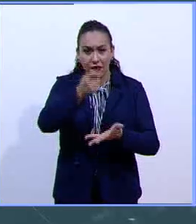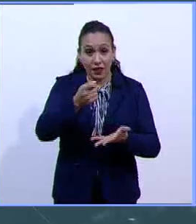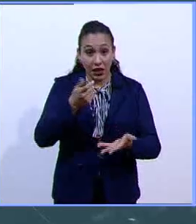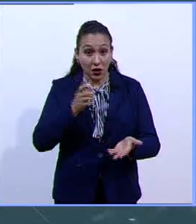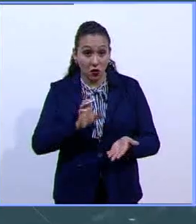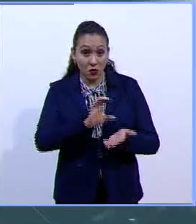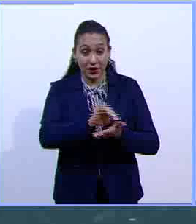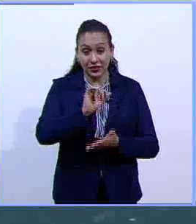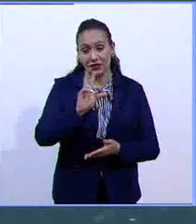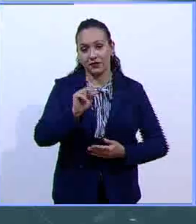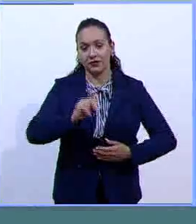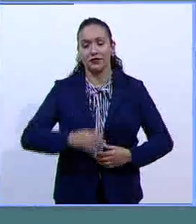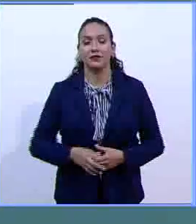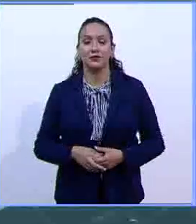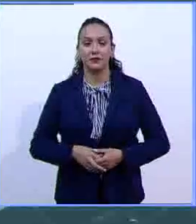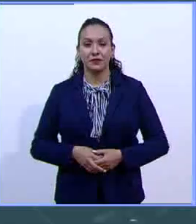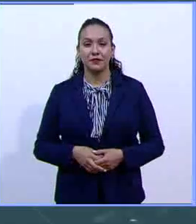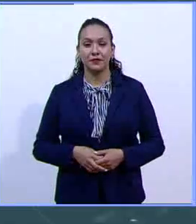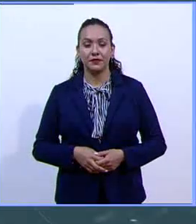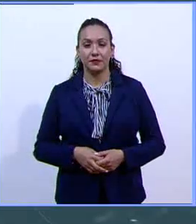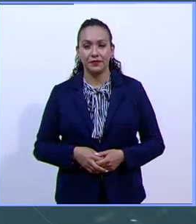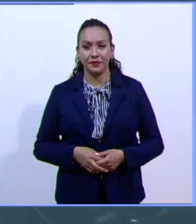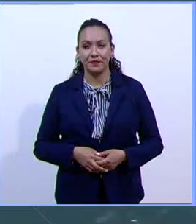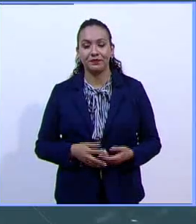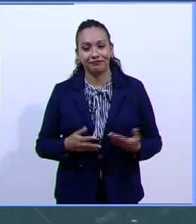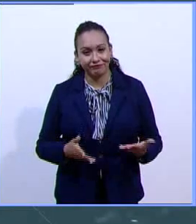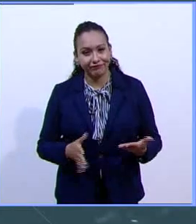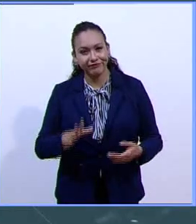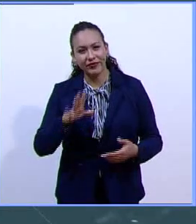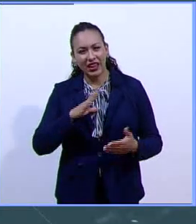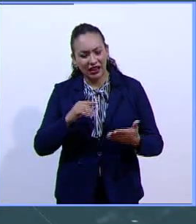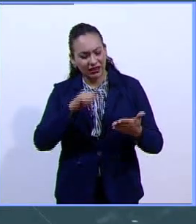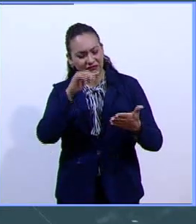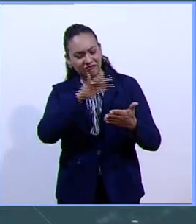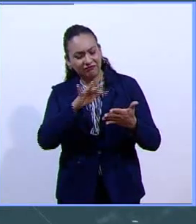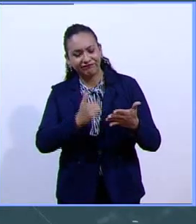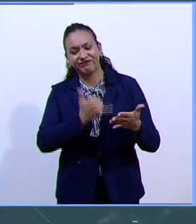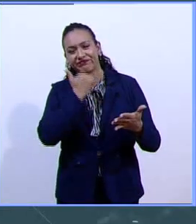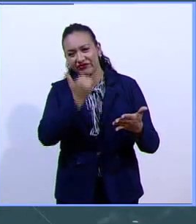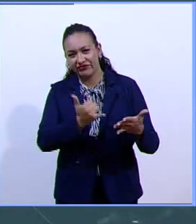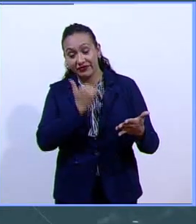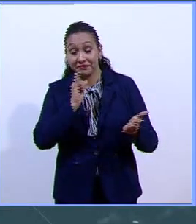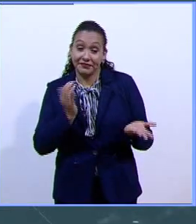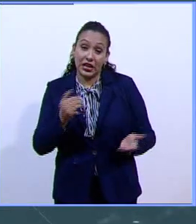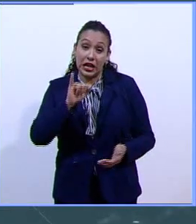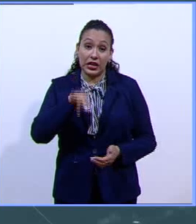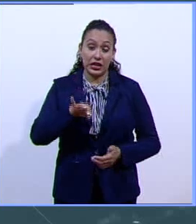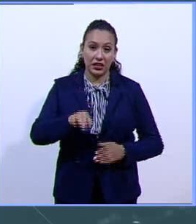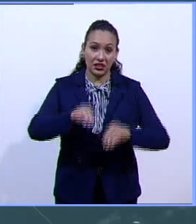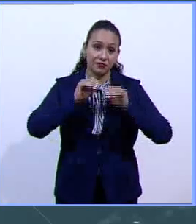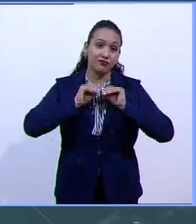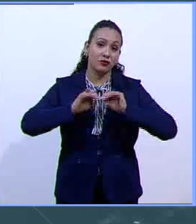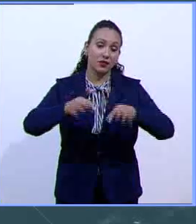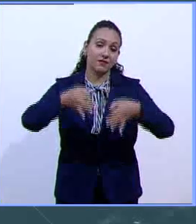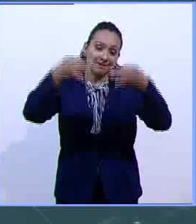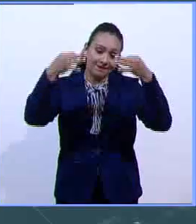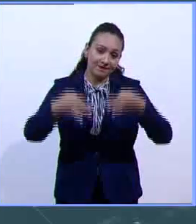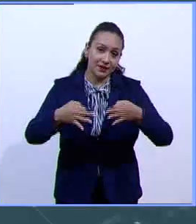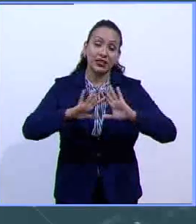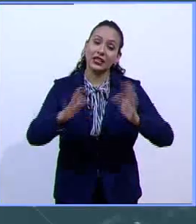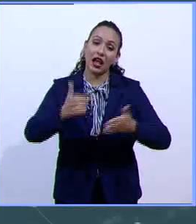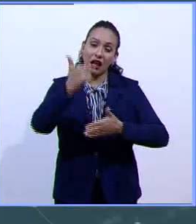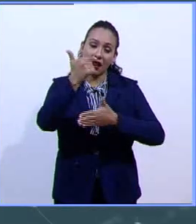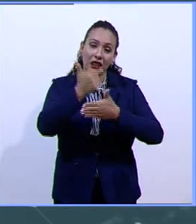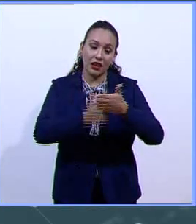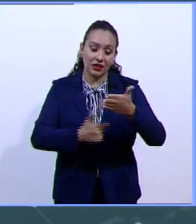subcuentas individuales. A pesar de inconsistencias, el INE publicará en el Diario Oficial listas de candidatos